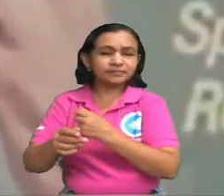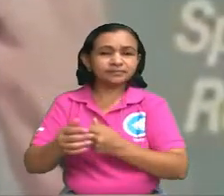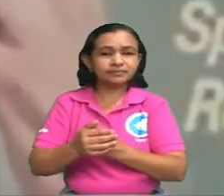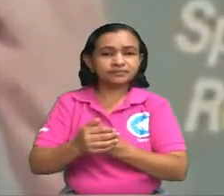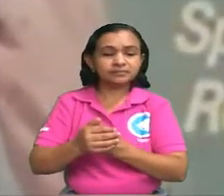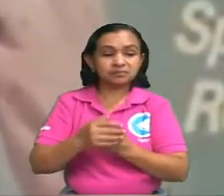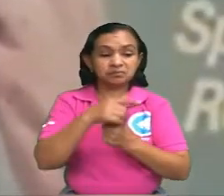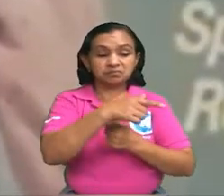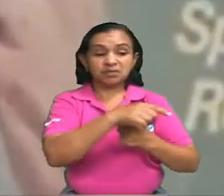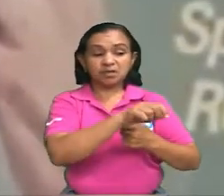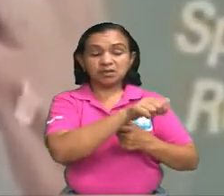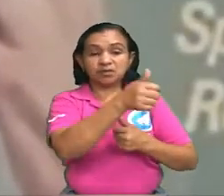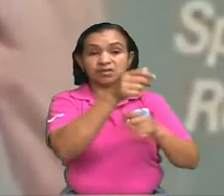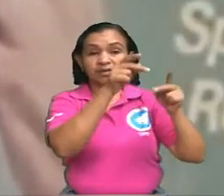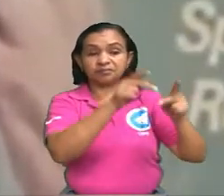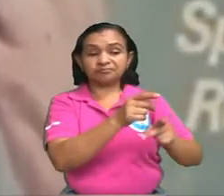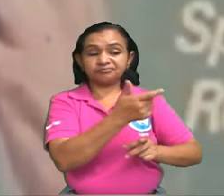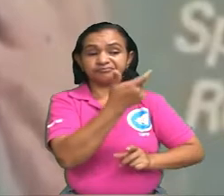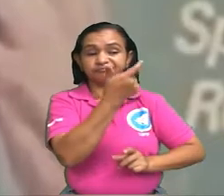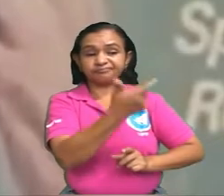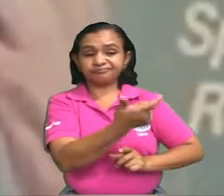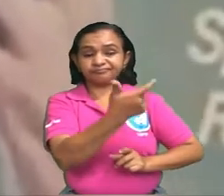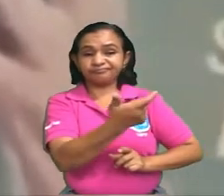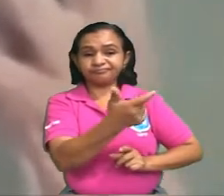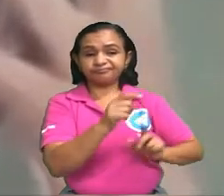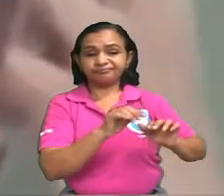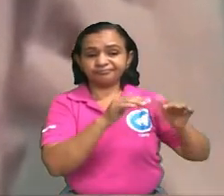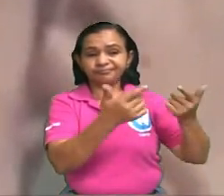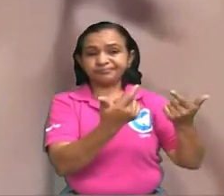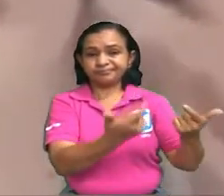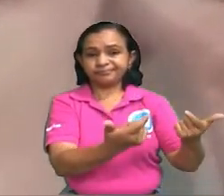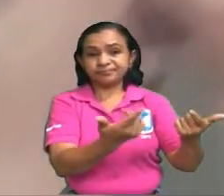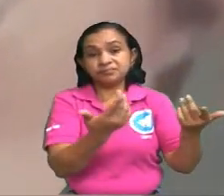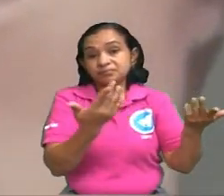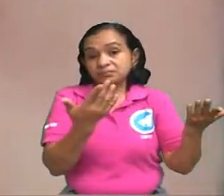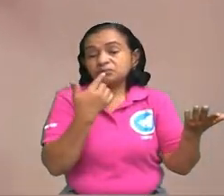para que otros sean exageradamente ricos?